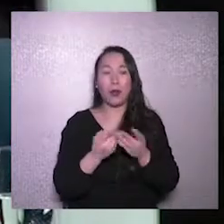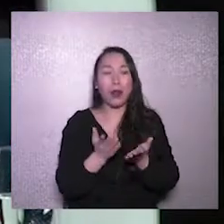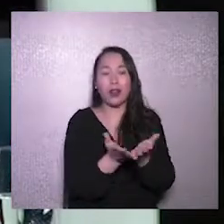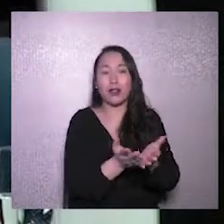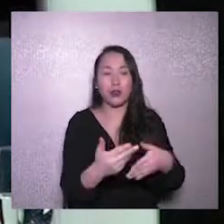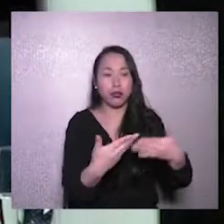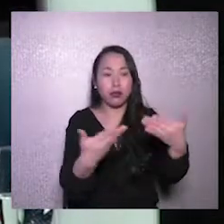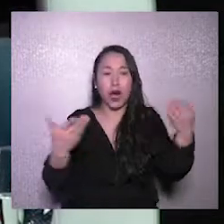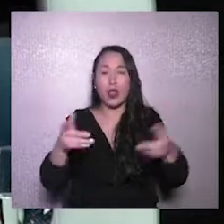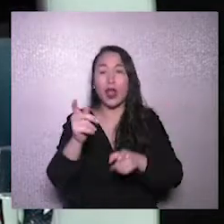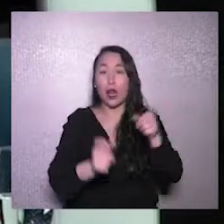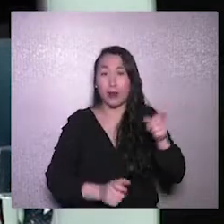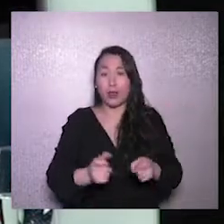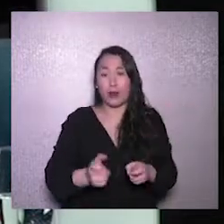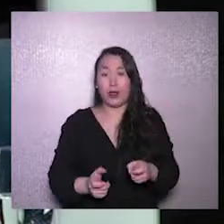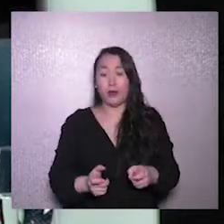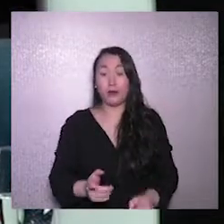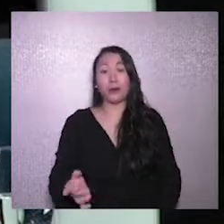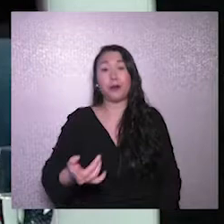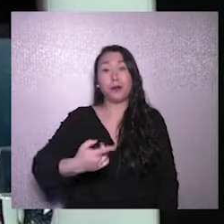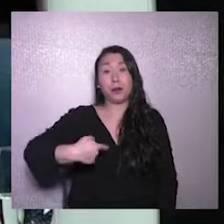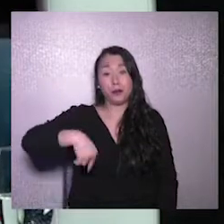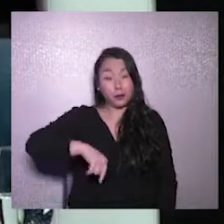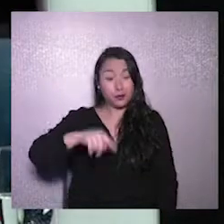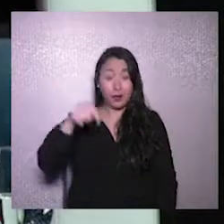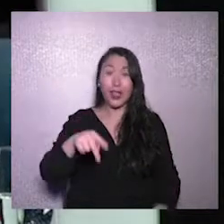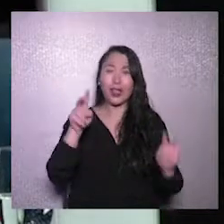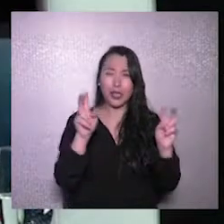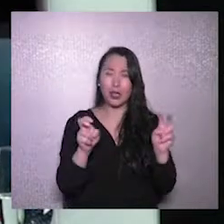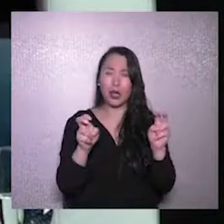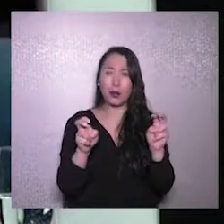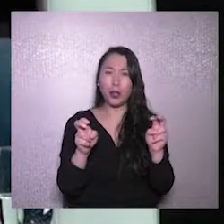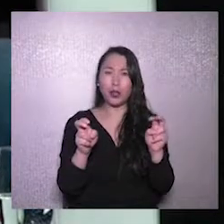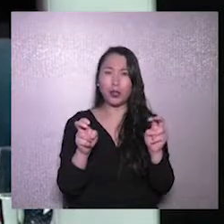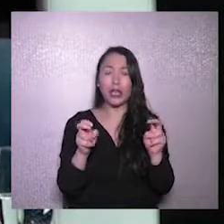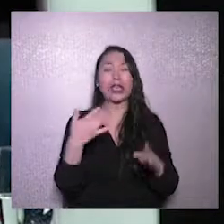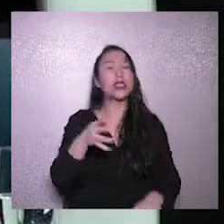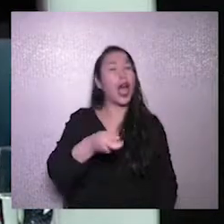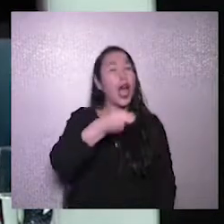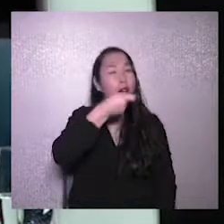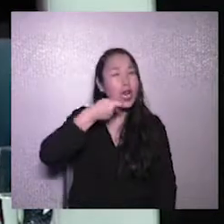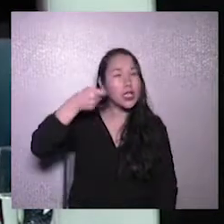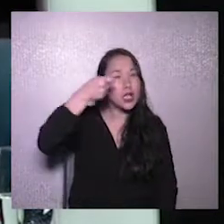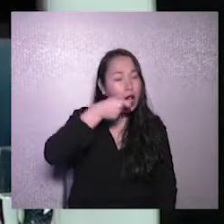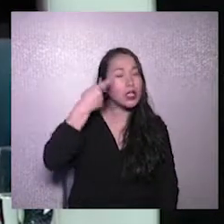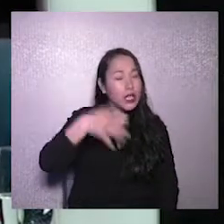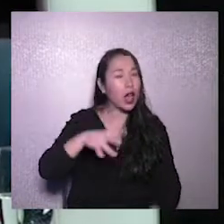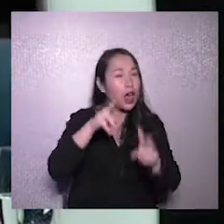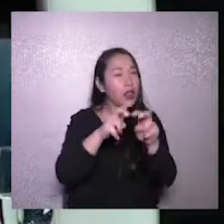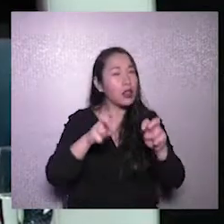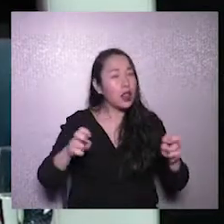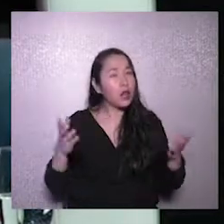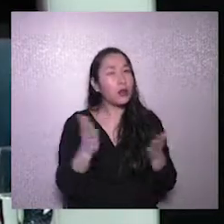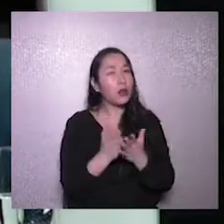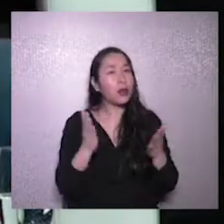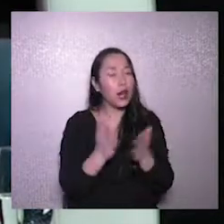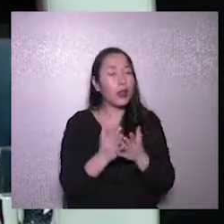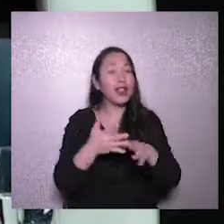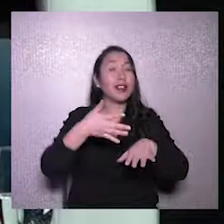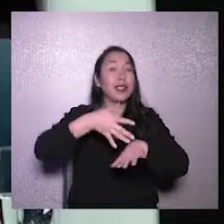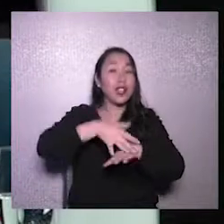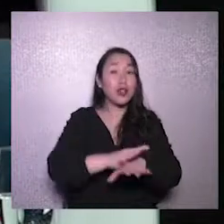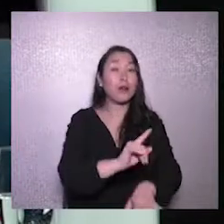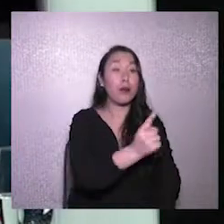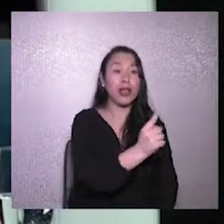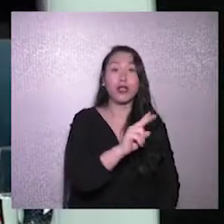personas. Nosotros, este tema que lo tenemos analizado y estudiado, la integración primaria,